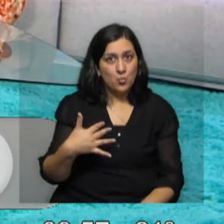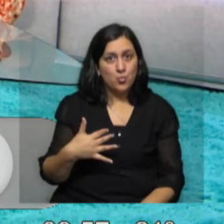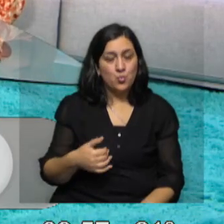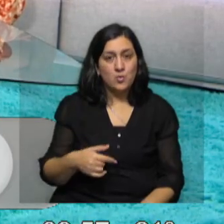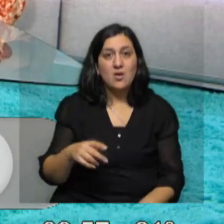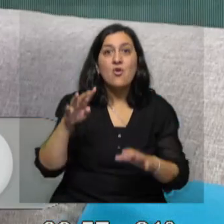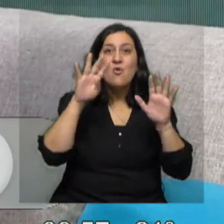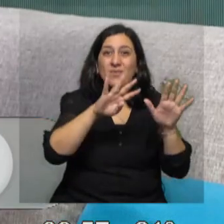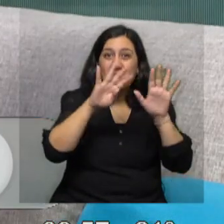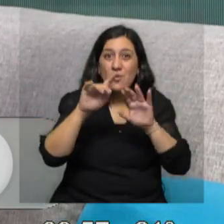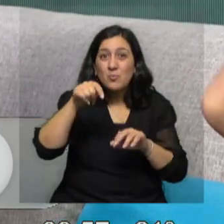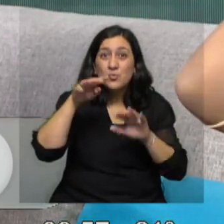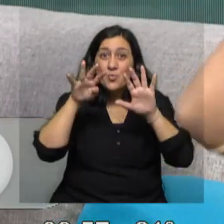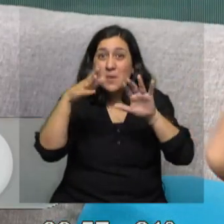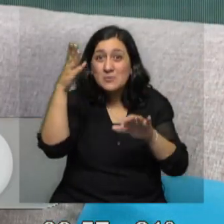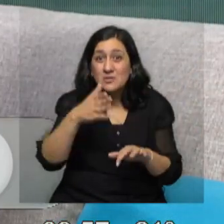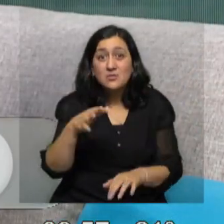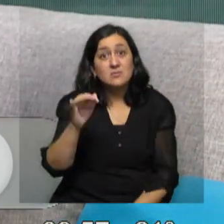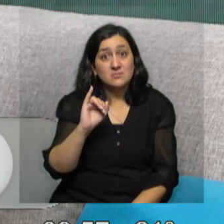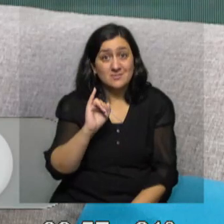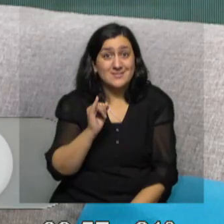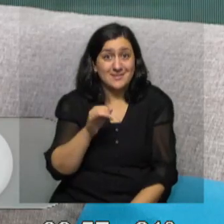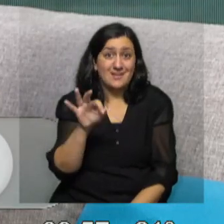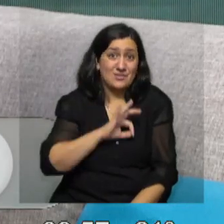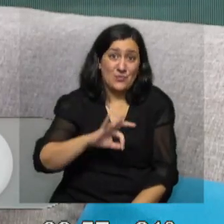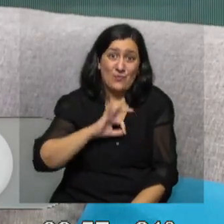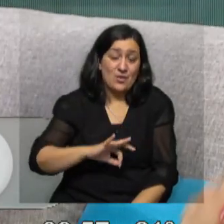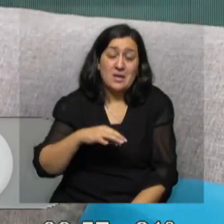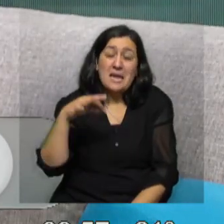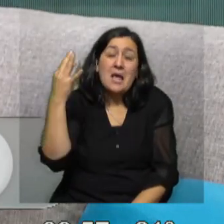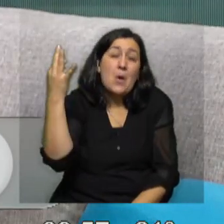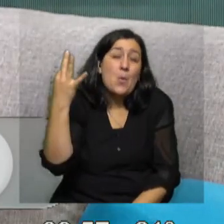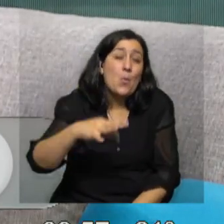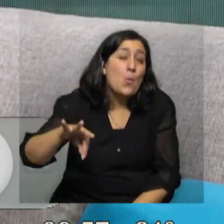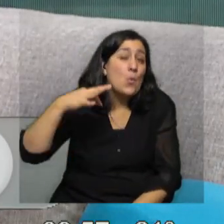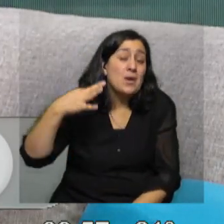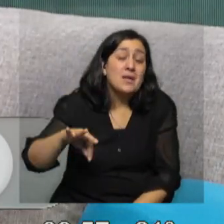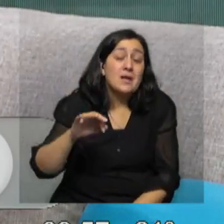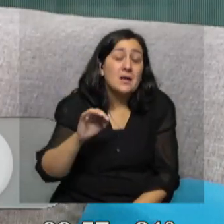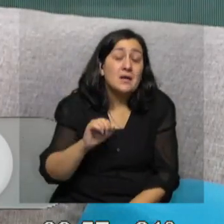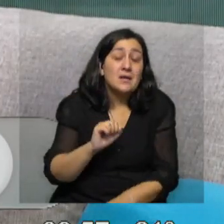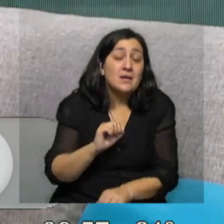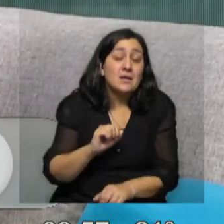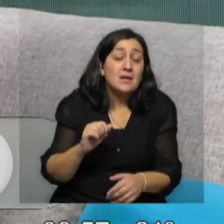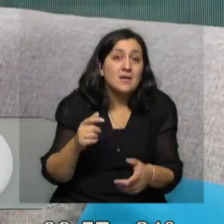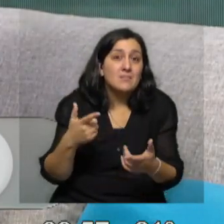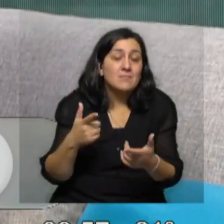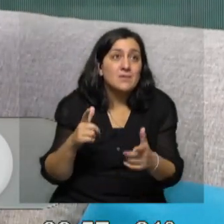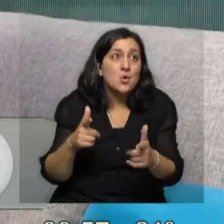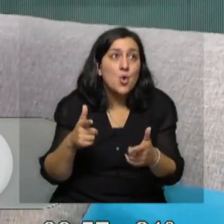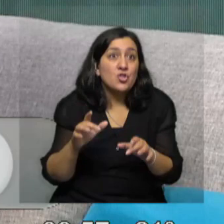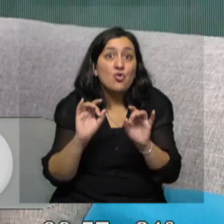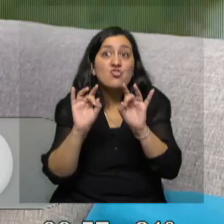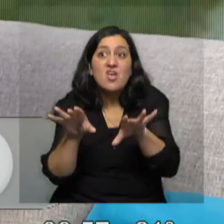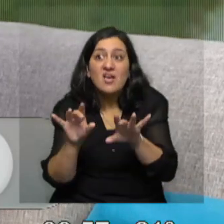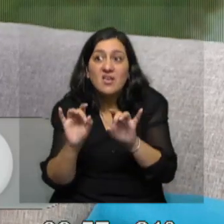el 99, sí. o sea, todos tenemos... es un tenemos... virus que... Y sí, porque en realidad la única chance que podés tener de no contagiarte es si vos me decís,